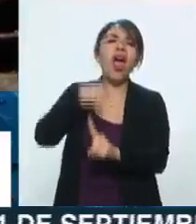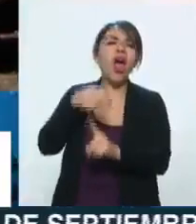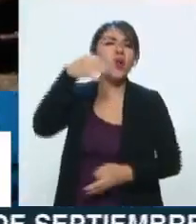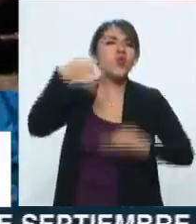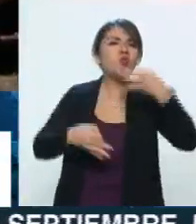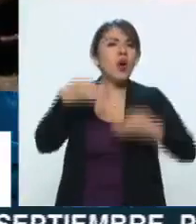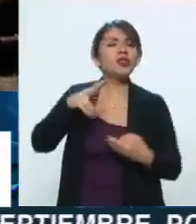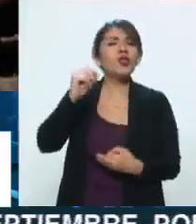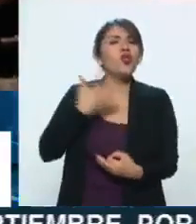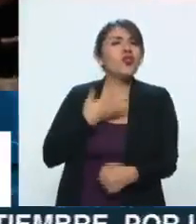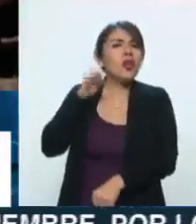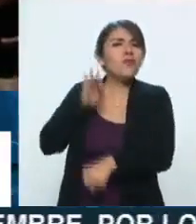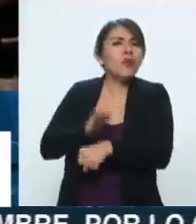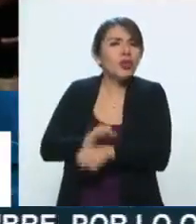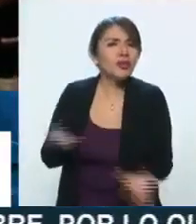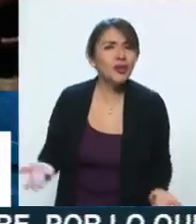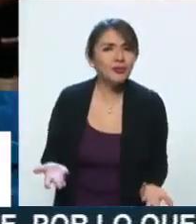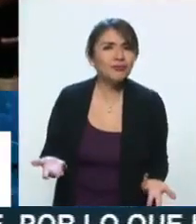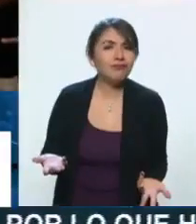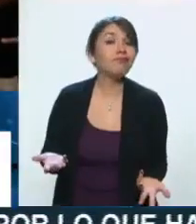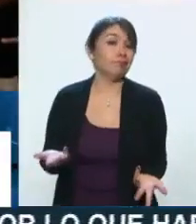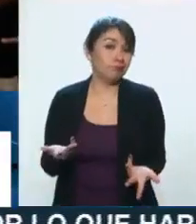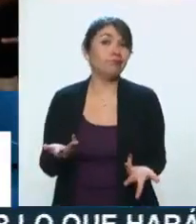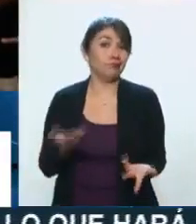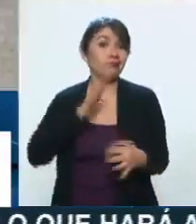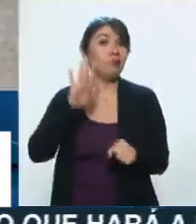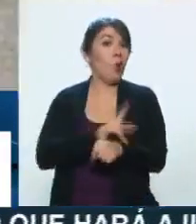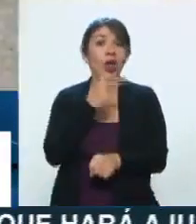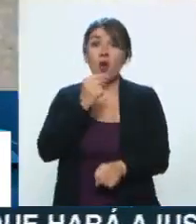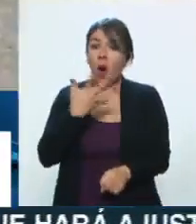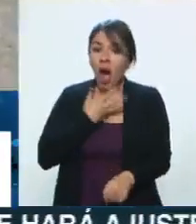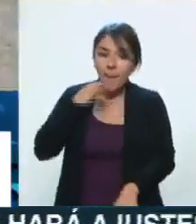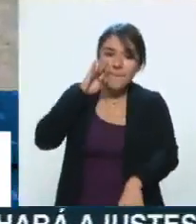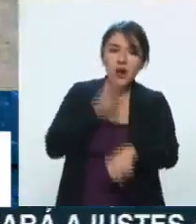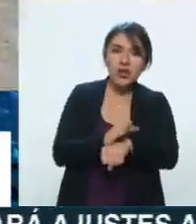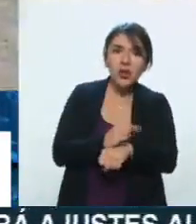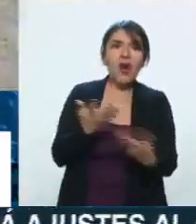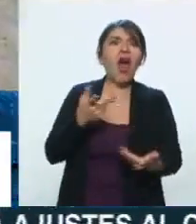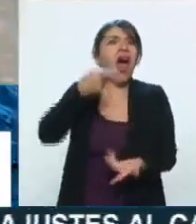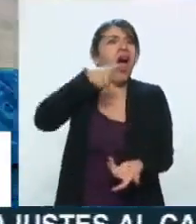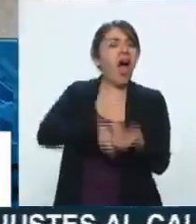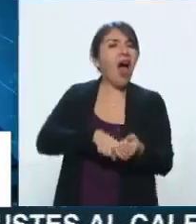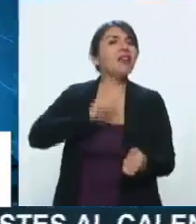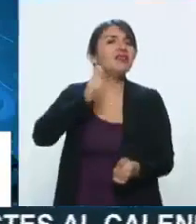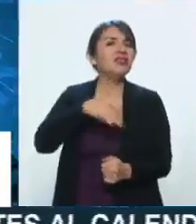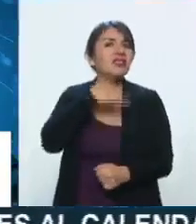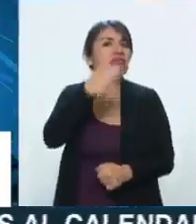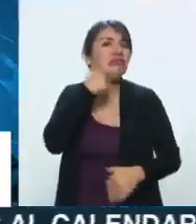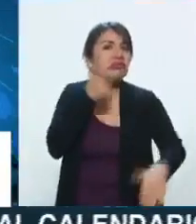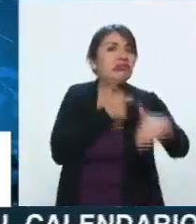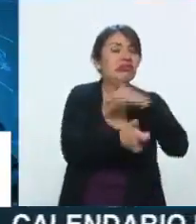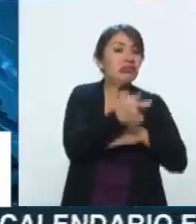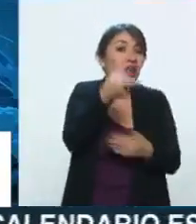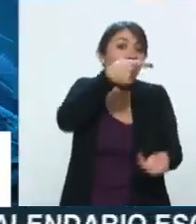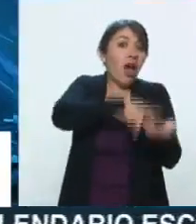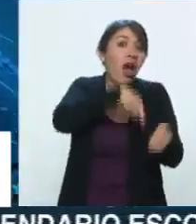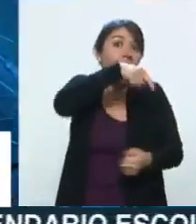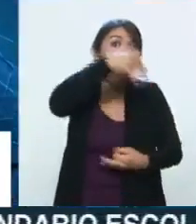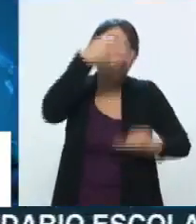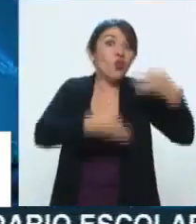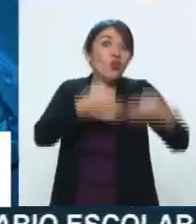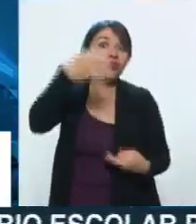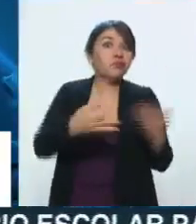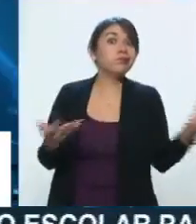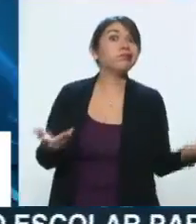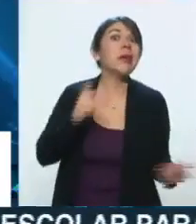de protección? ¿Por qué carecía de protección y cuál es el nivel de corrupción que existe en el Poder Judicial en México,